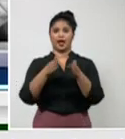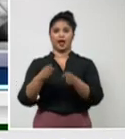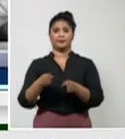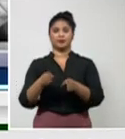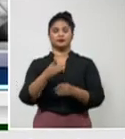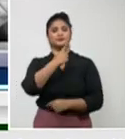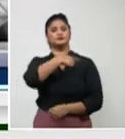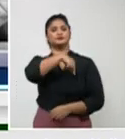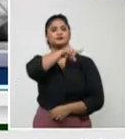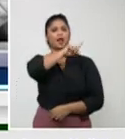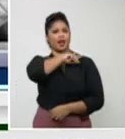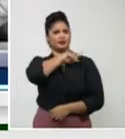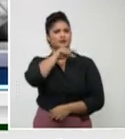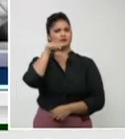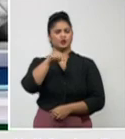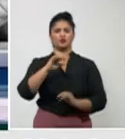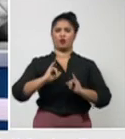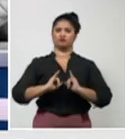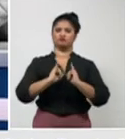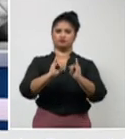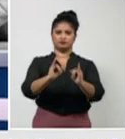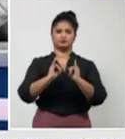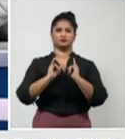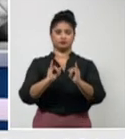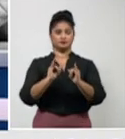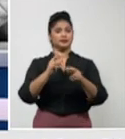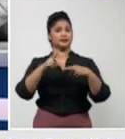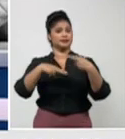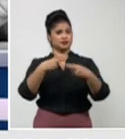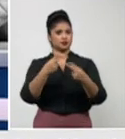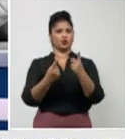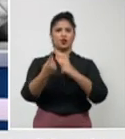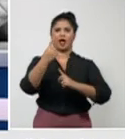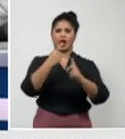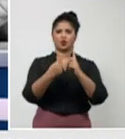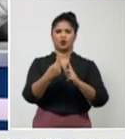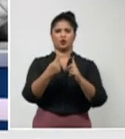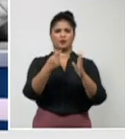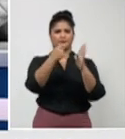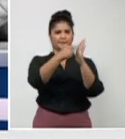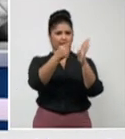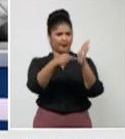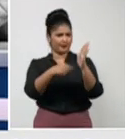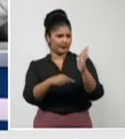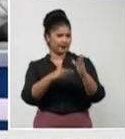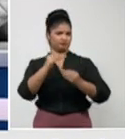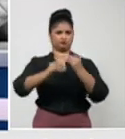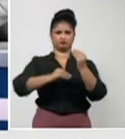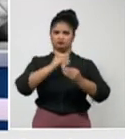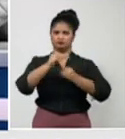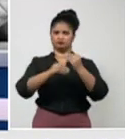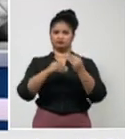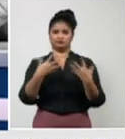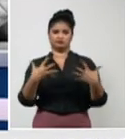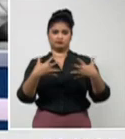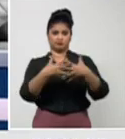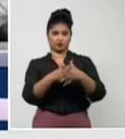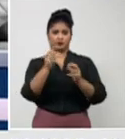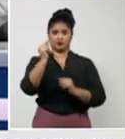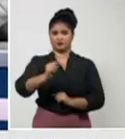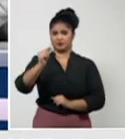contexto epidemiológico se han realizado algunas modificaciones al protocolo cubano de manejo clínico de pacientes con